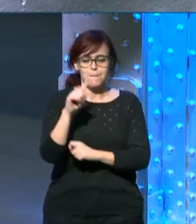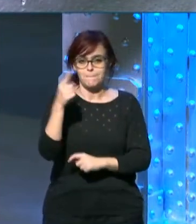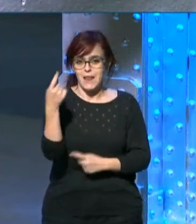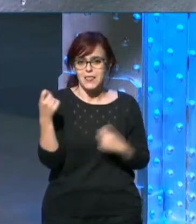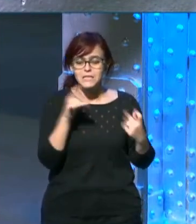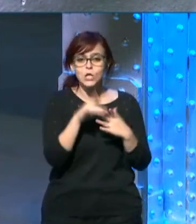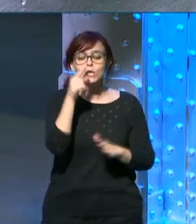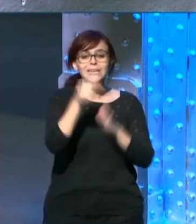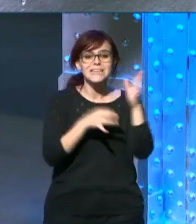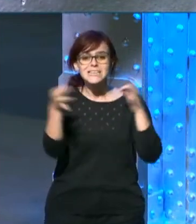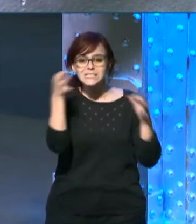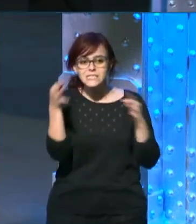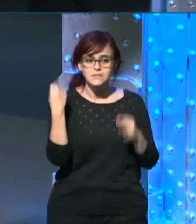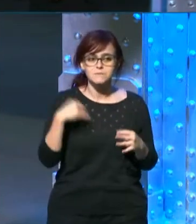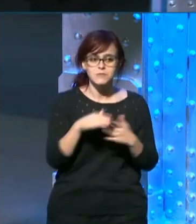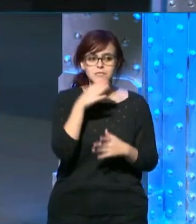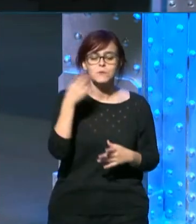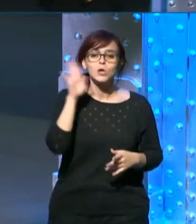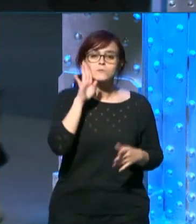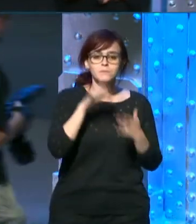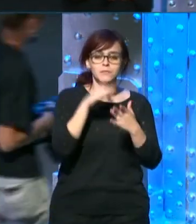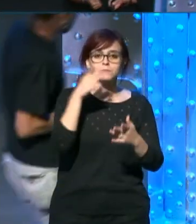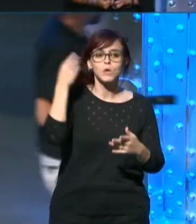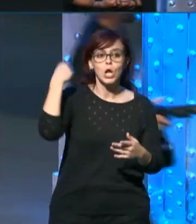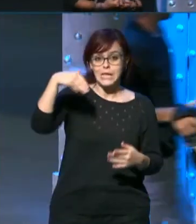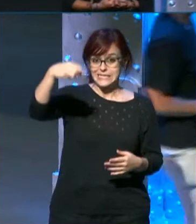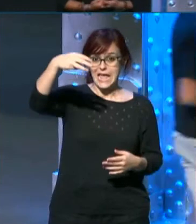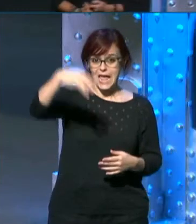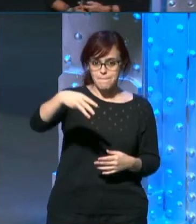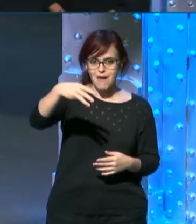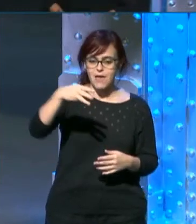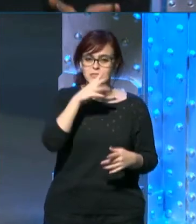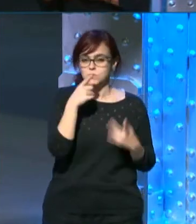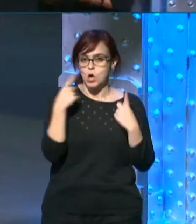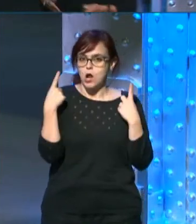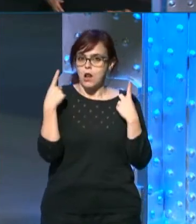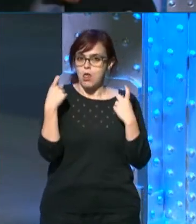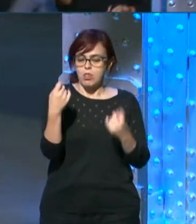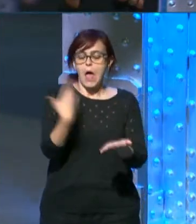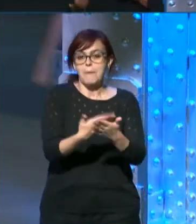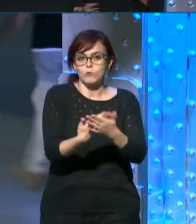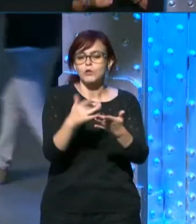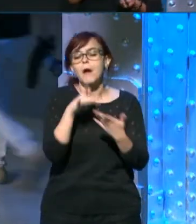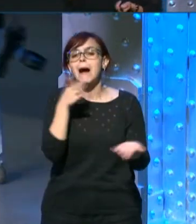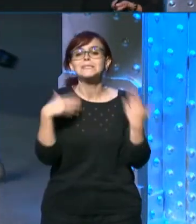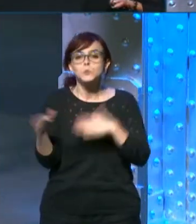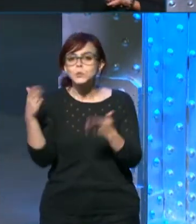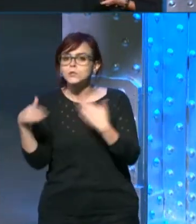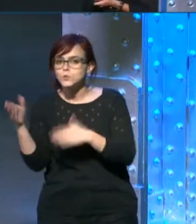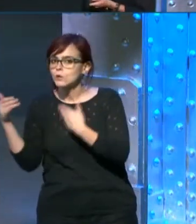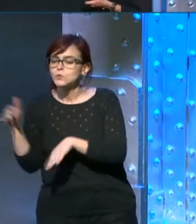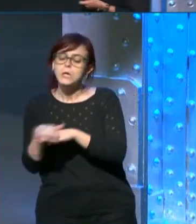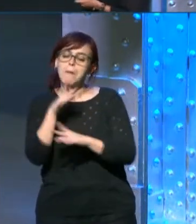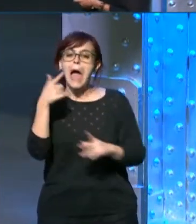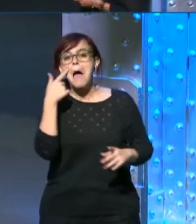que son los de más me vale, que me va a costar muchísimo trabajo justificar que no estén. Podría, dando muchas excusas, poniéndome